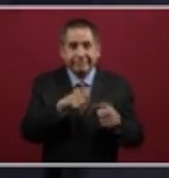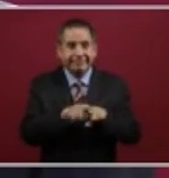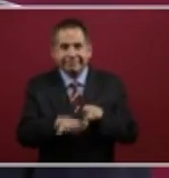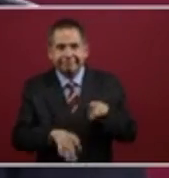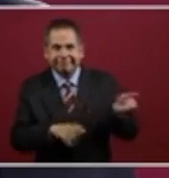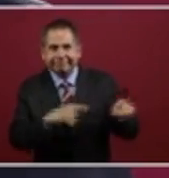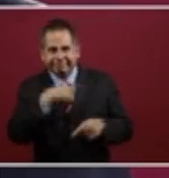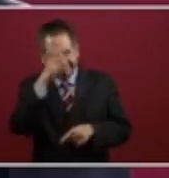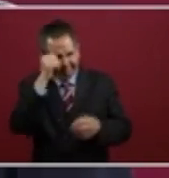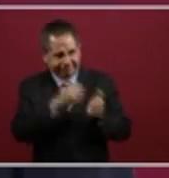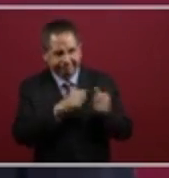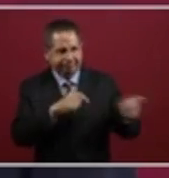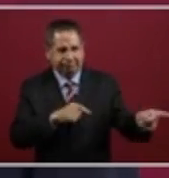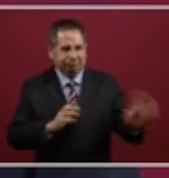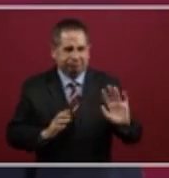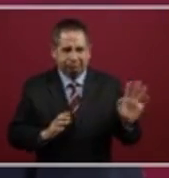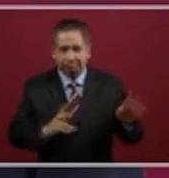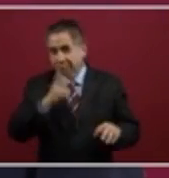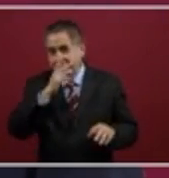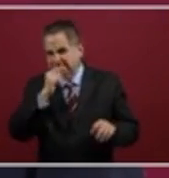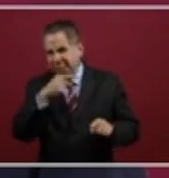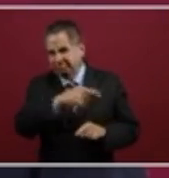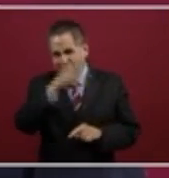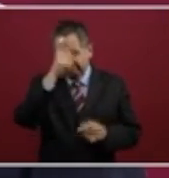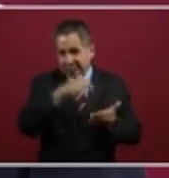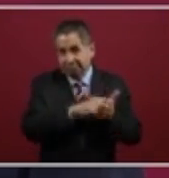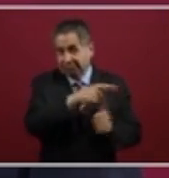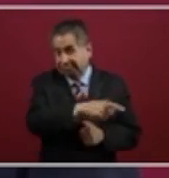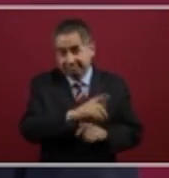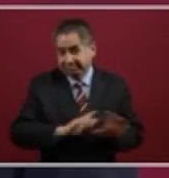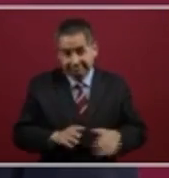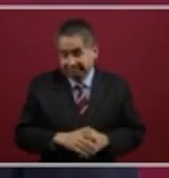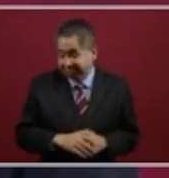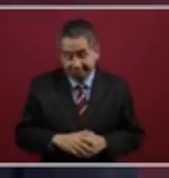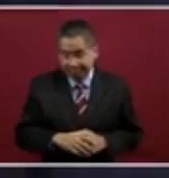hermanos, sus papás, de veras.